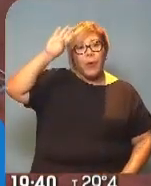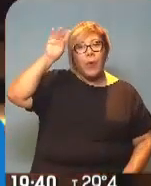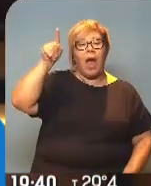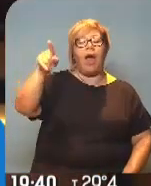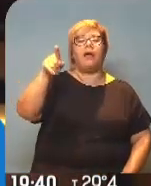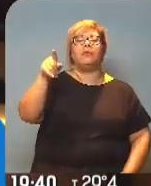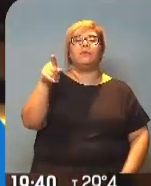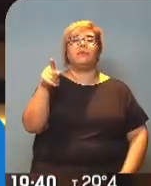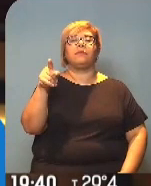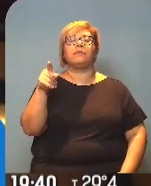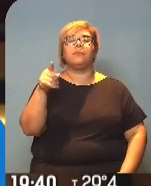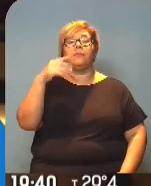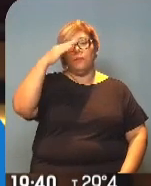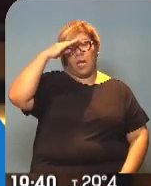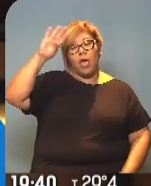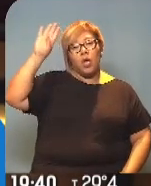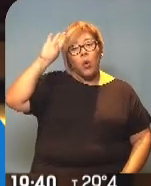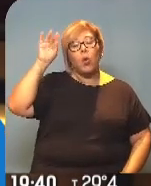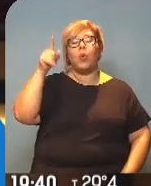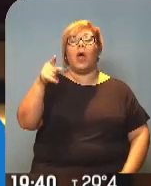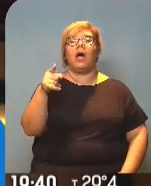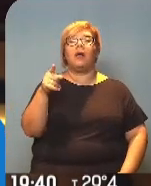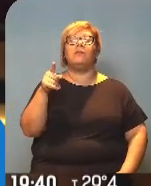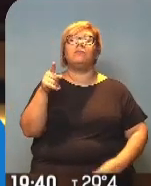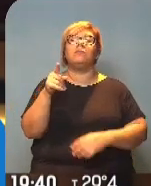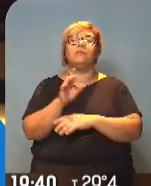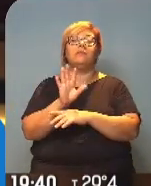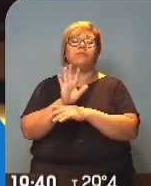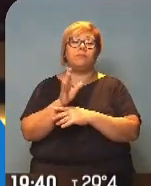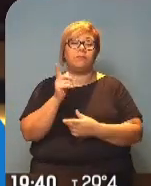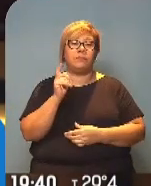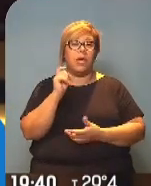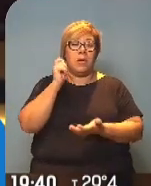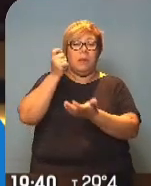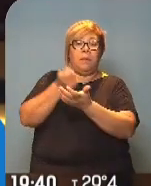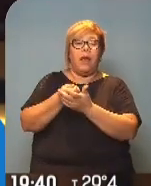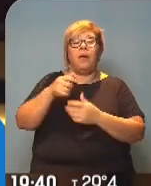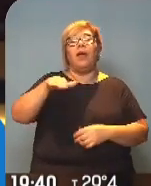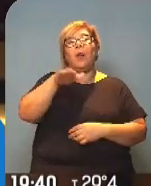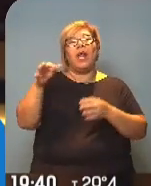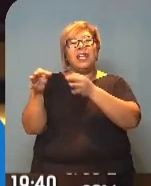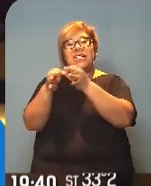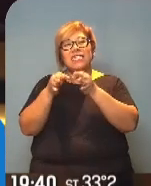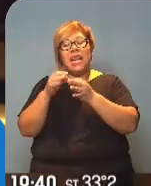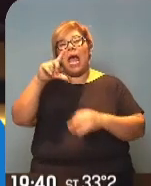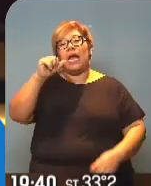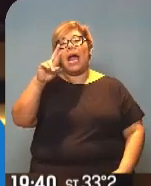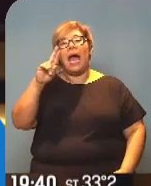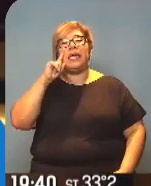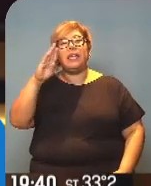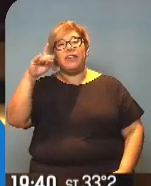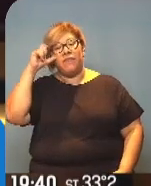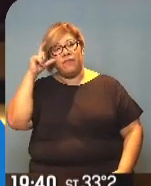inteligencia. Enviaba a las islas de Petrocaribe que pagaban las islas del Caribe 50%